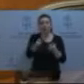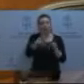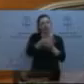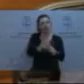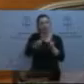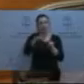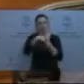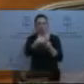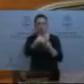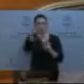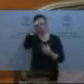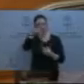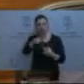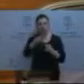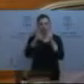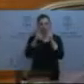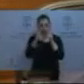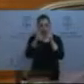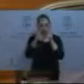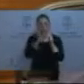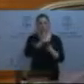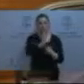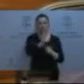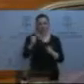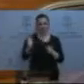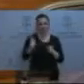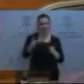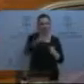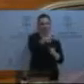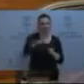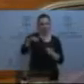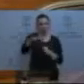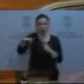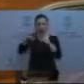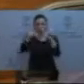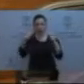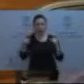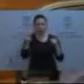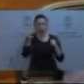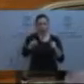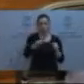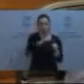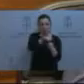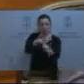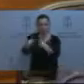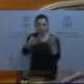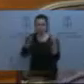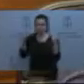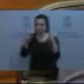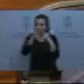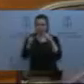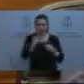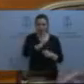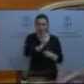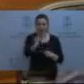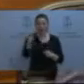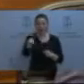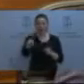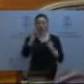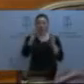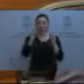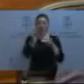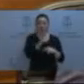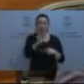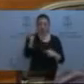preocupante y dramática que afecta a muchas áreas asturianas, afecta a muchos campos asturianos y por ello también afecta a la educación. Una